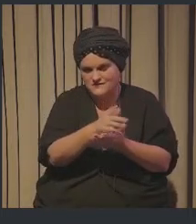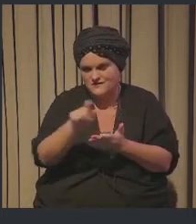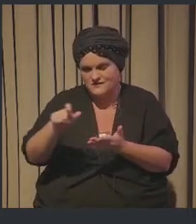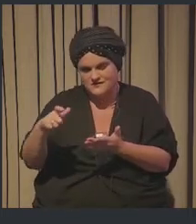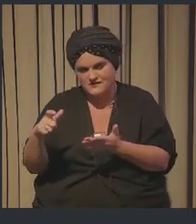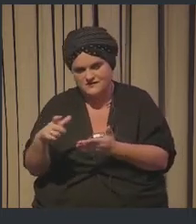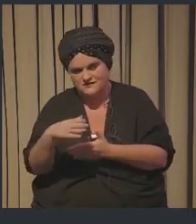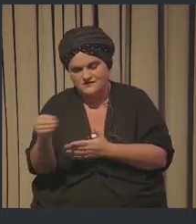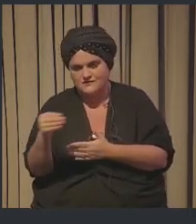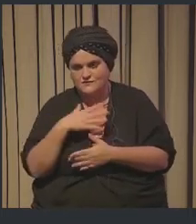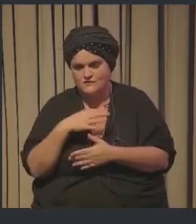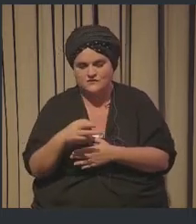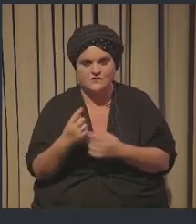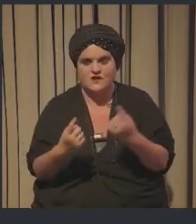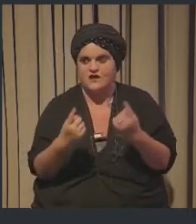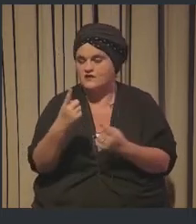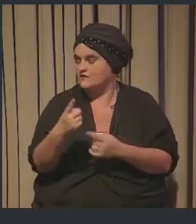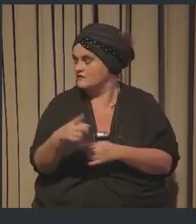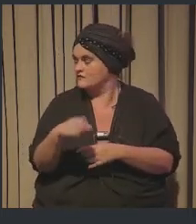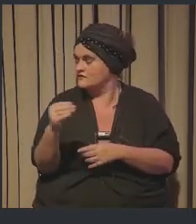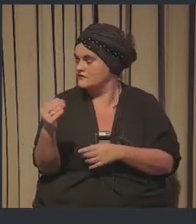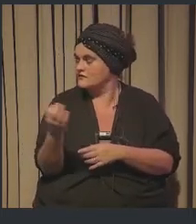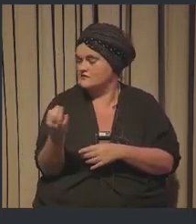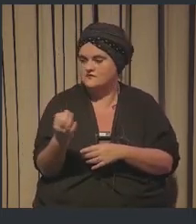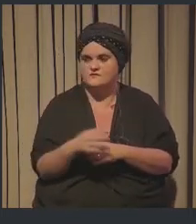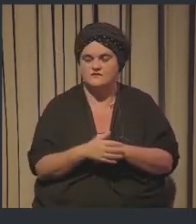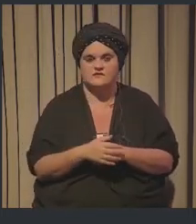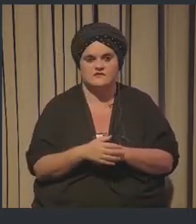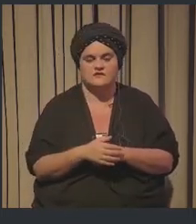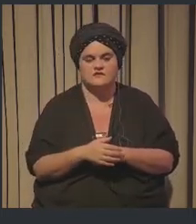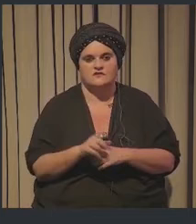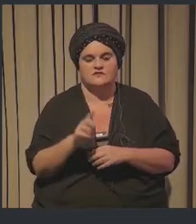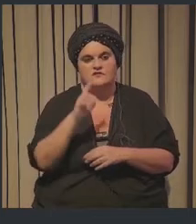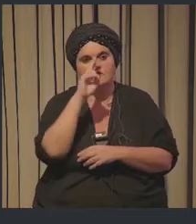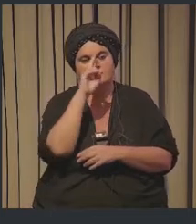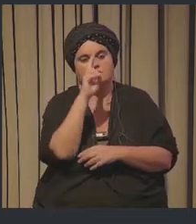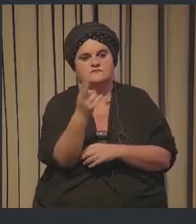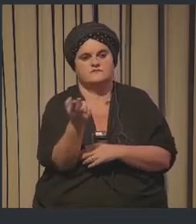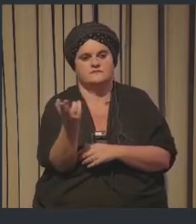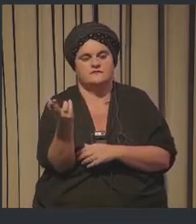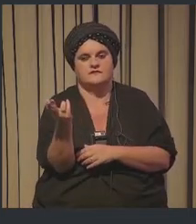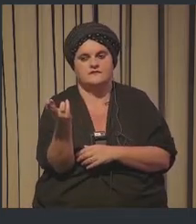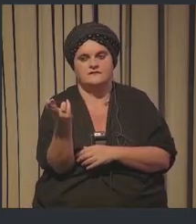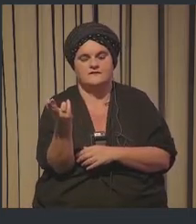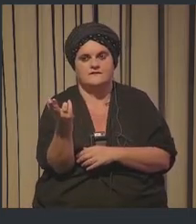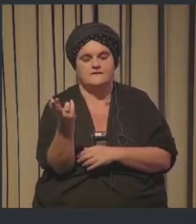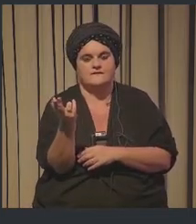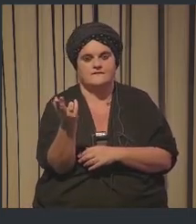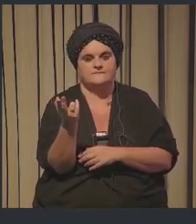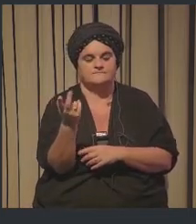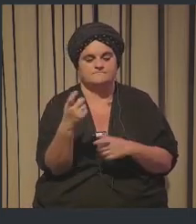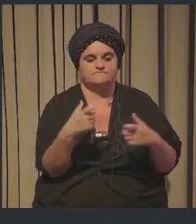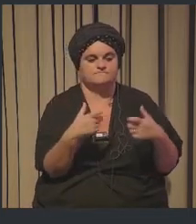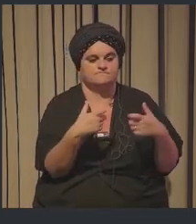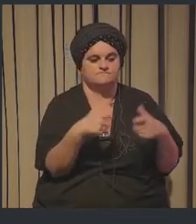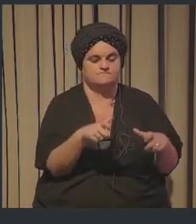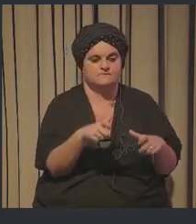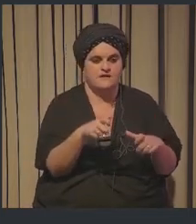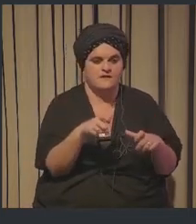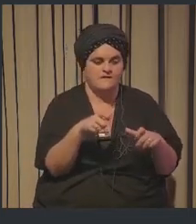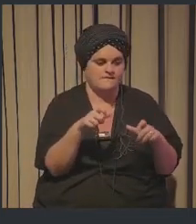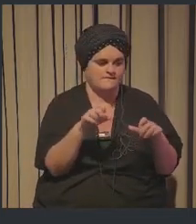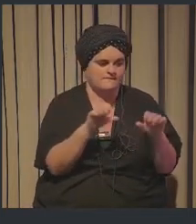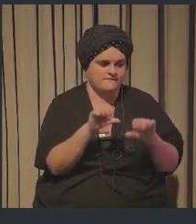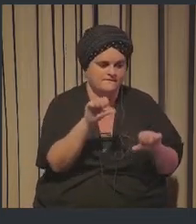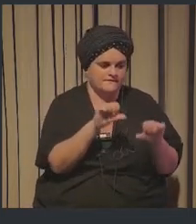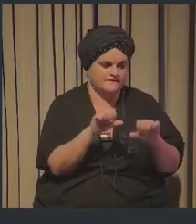entender. Alguien lo tiene que entender. No se respeta tanto como ser especialista en una pequeña partícula de física o